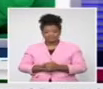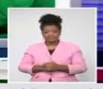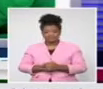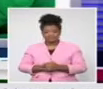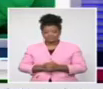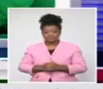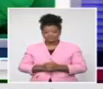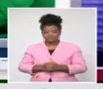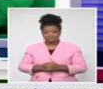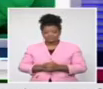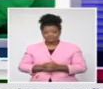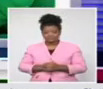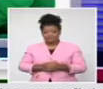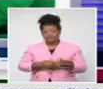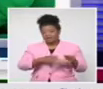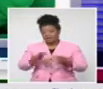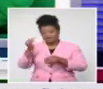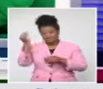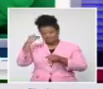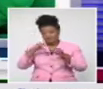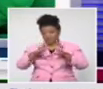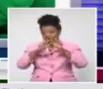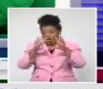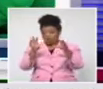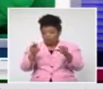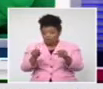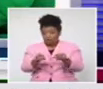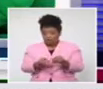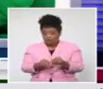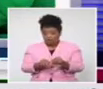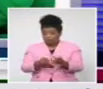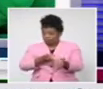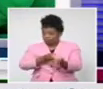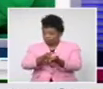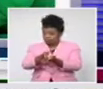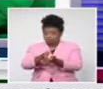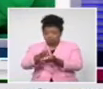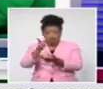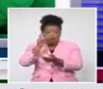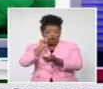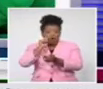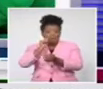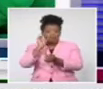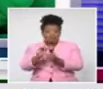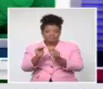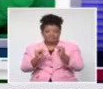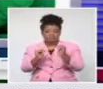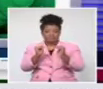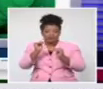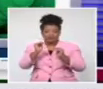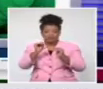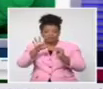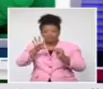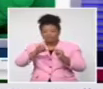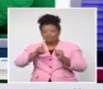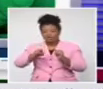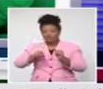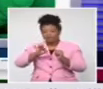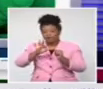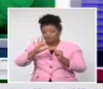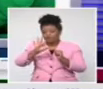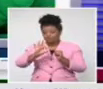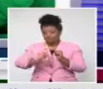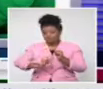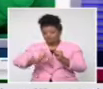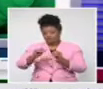el acumulado se mantiene el sexo masculino con el 50,8%. Realmente